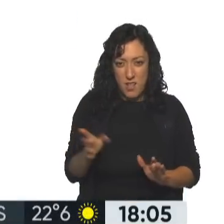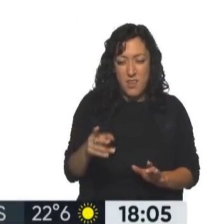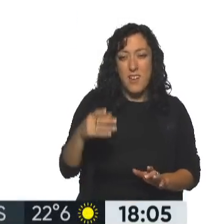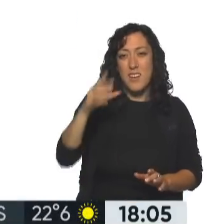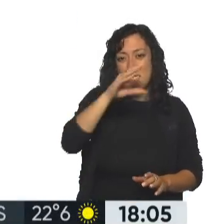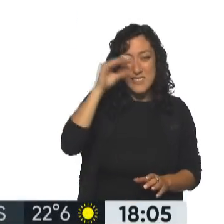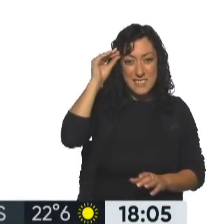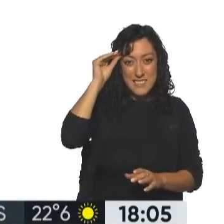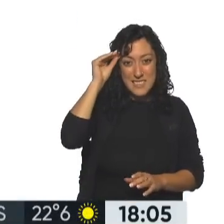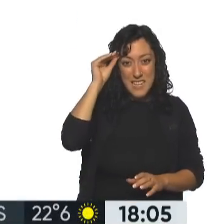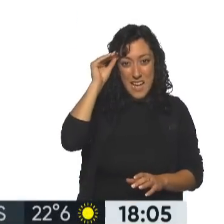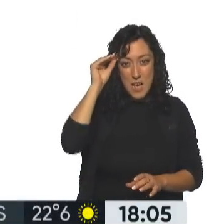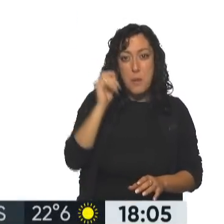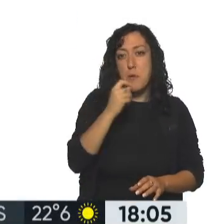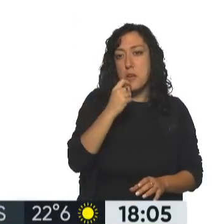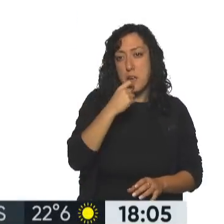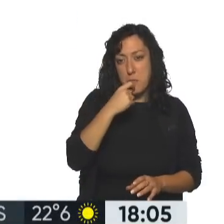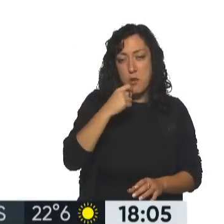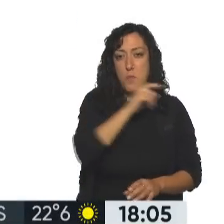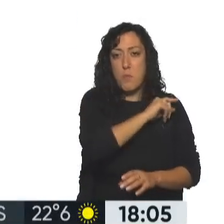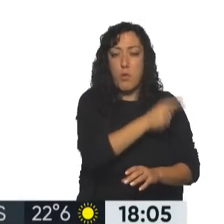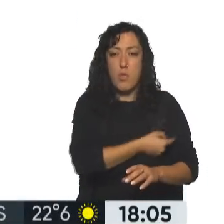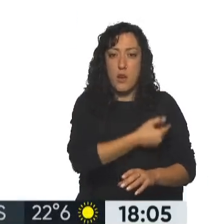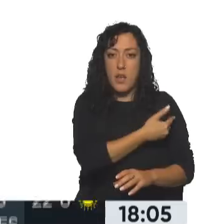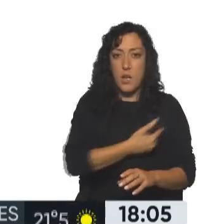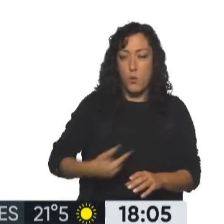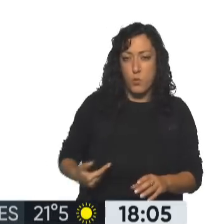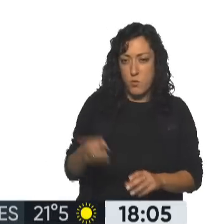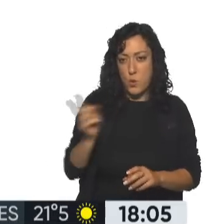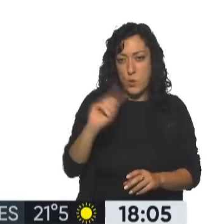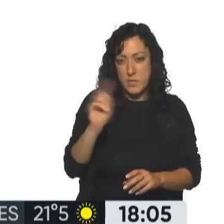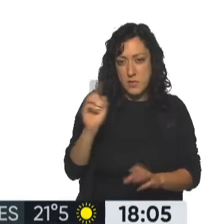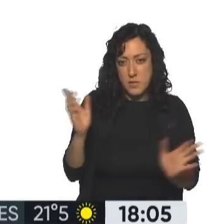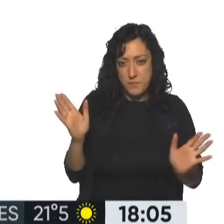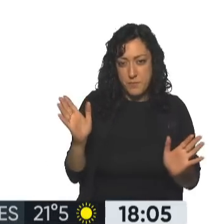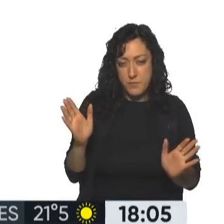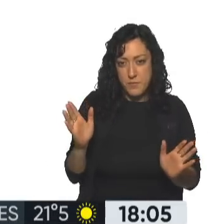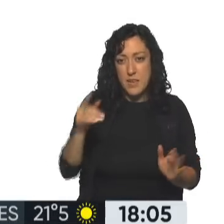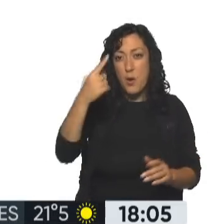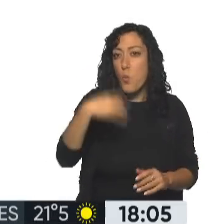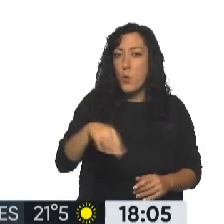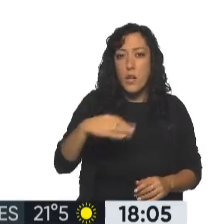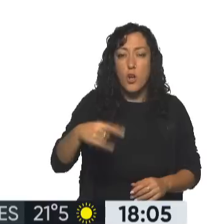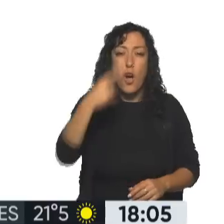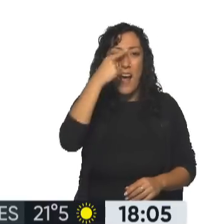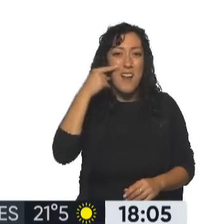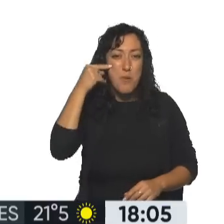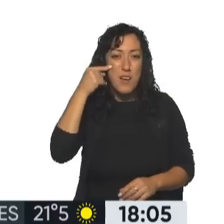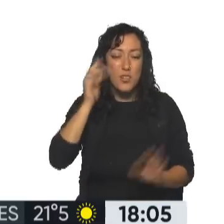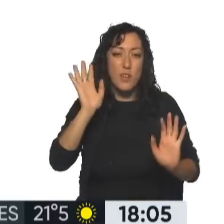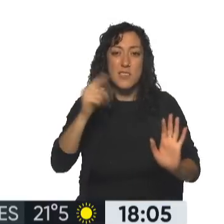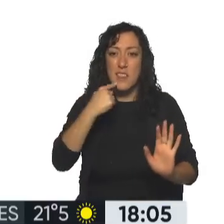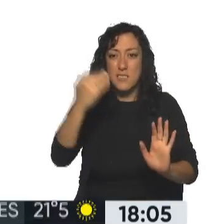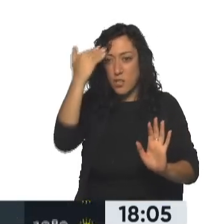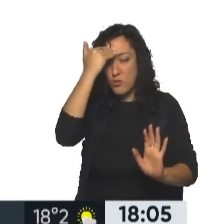Fernández de Kirchner no es parte del Poder Ejecutivo. El único que es el Poder Ejecutivo es Alberto Fernández, así lo dice la